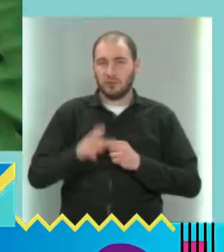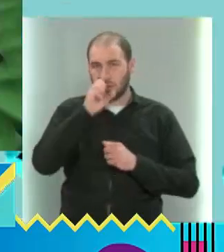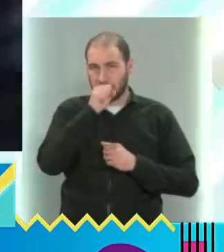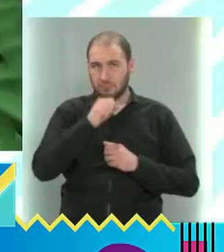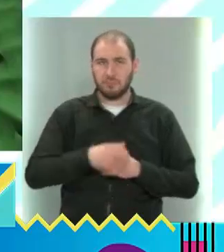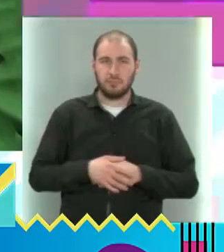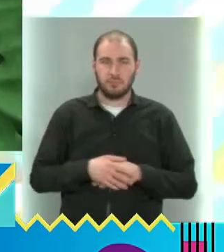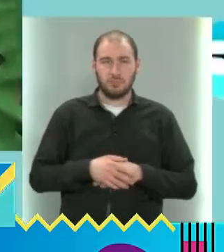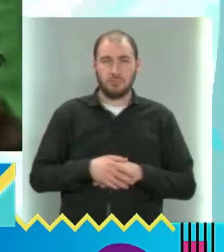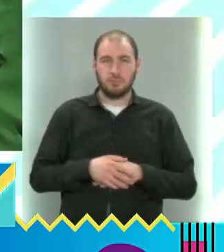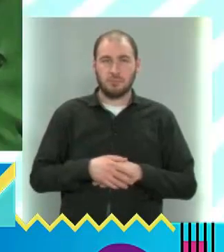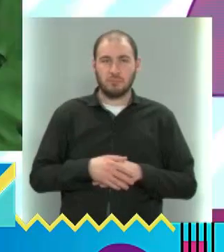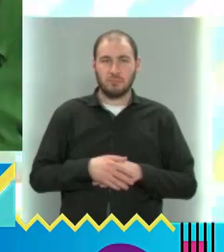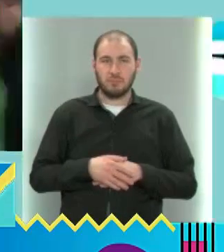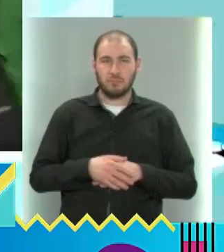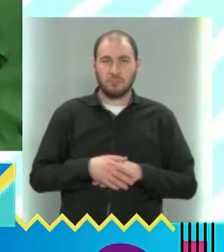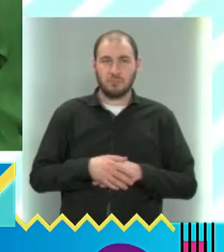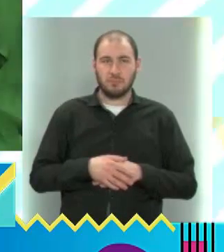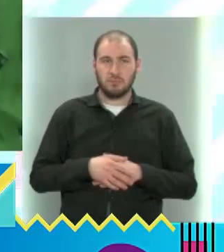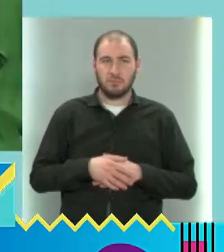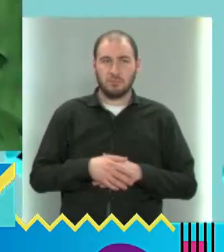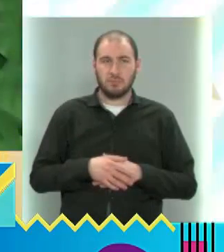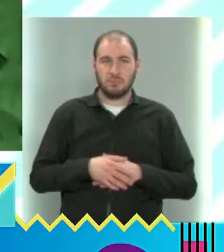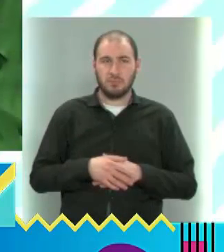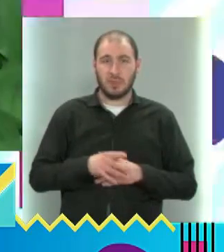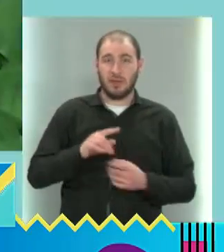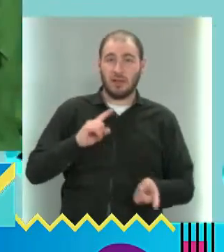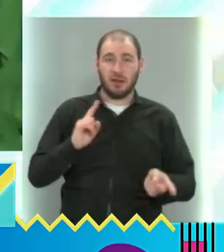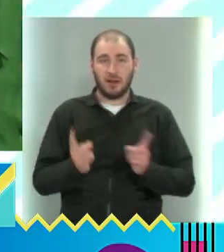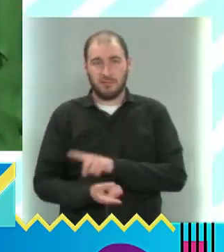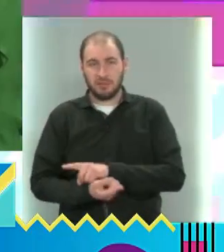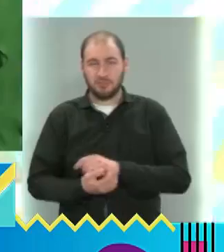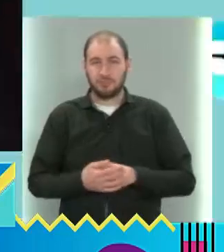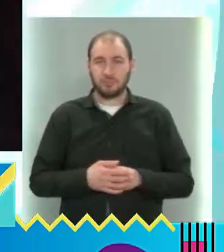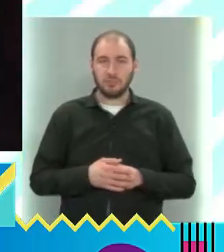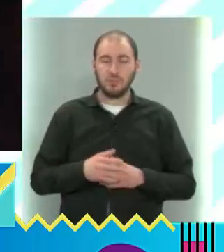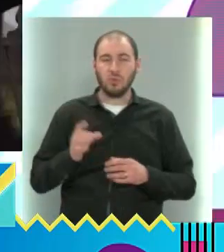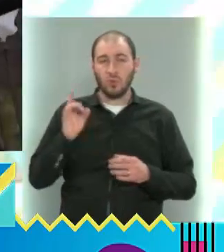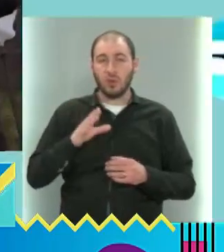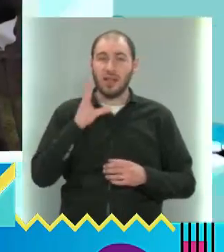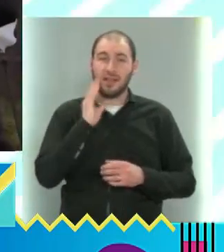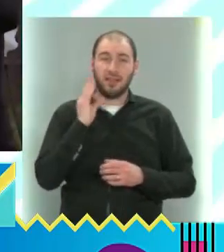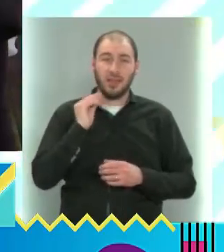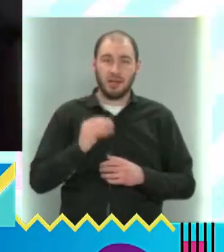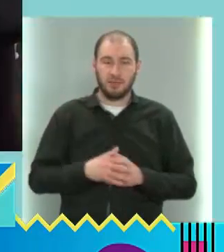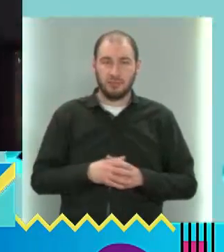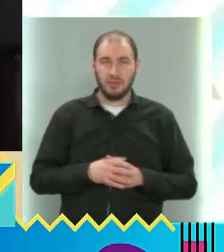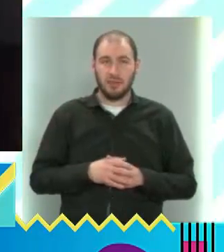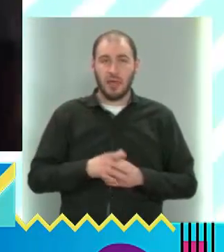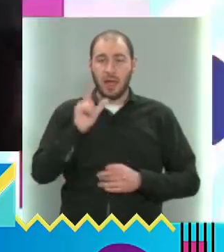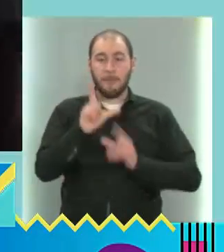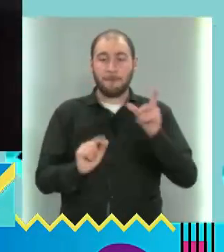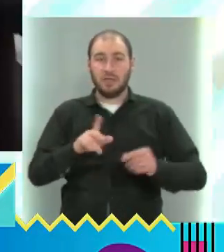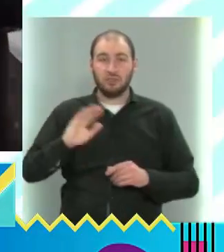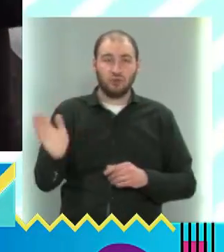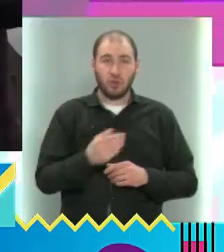clandestinos. Entonces, al revés de eso, con la excepción de Inglaterra, en todos los otros